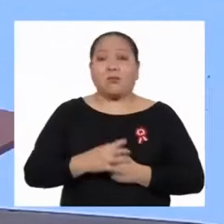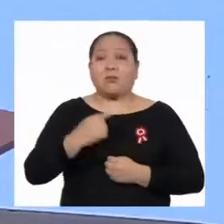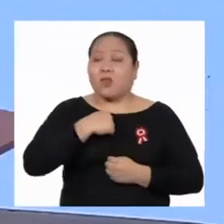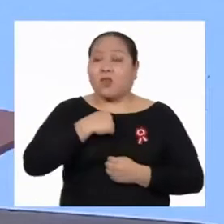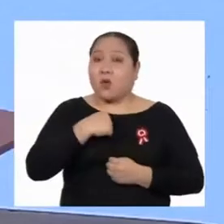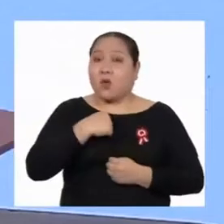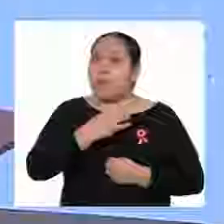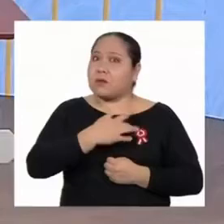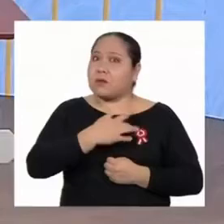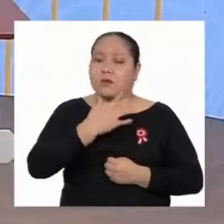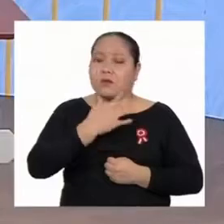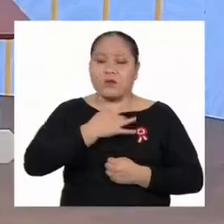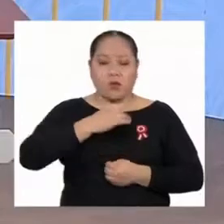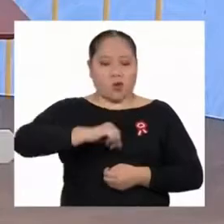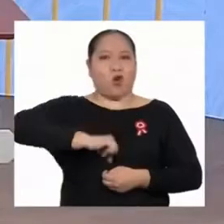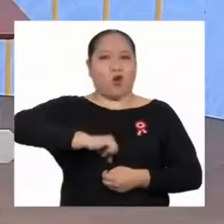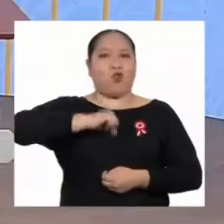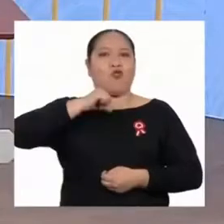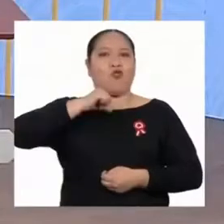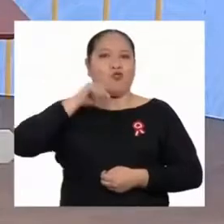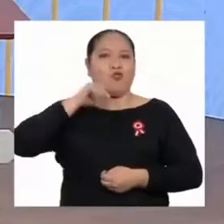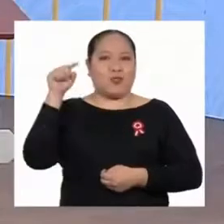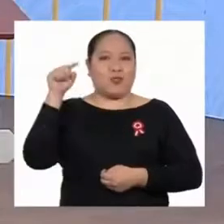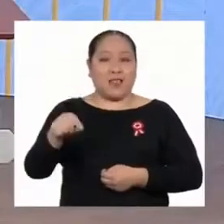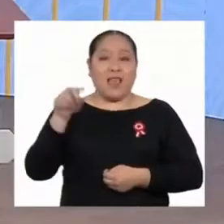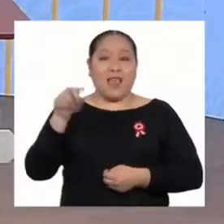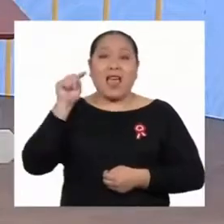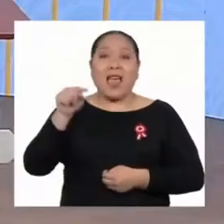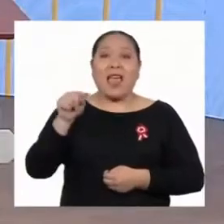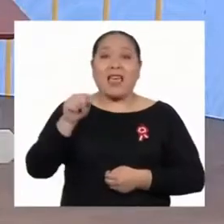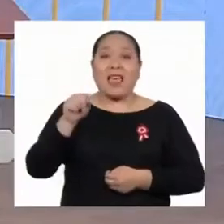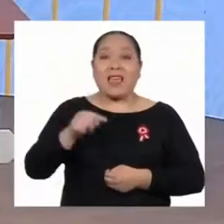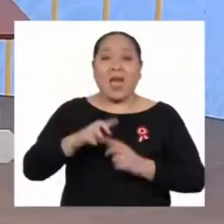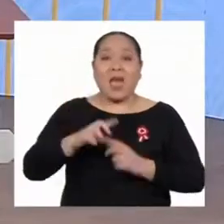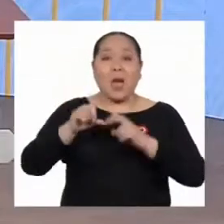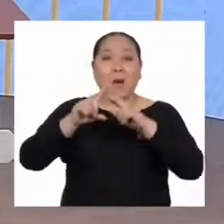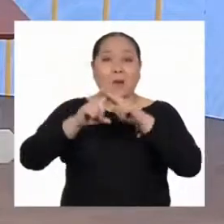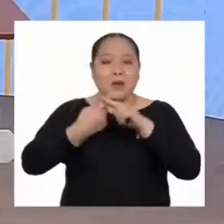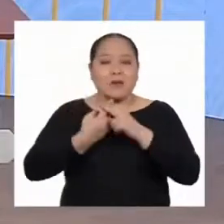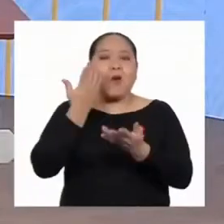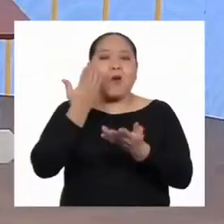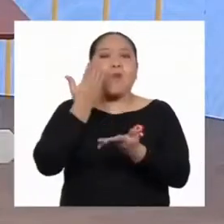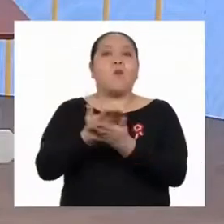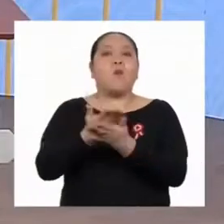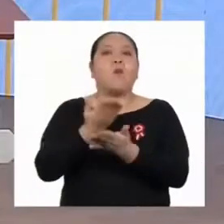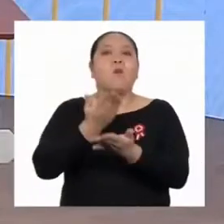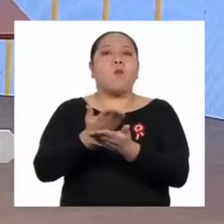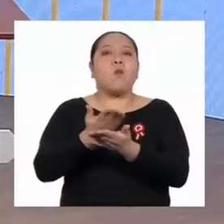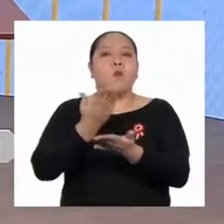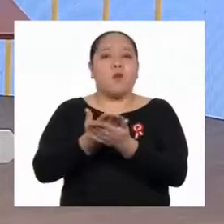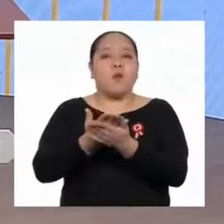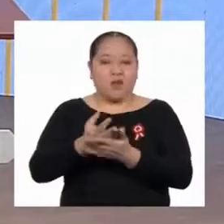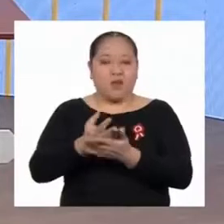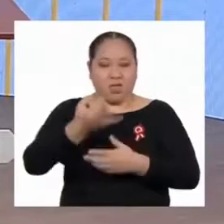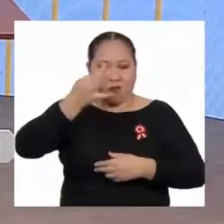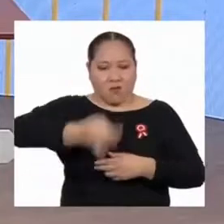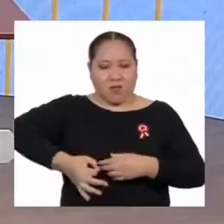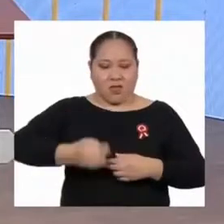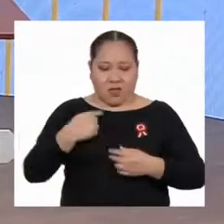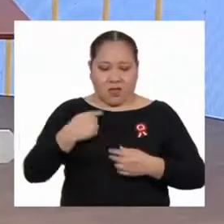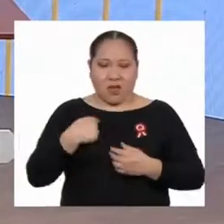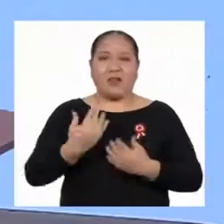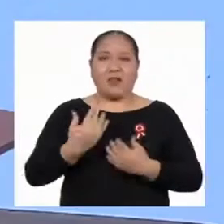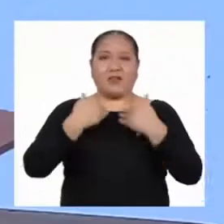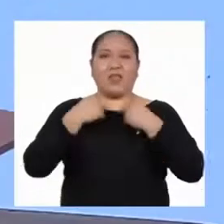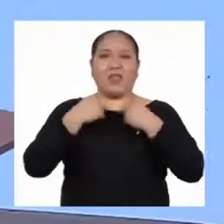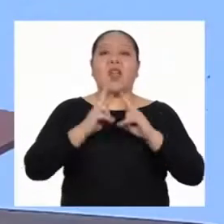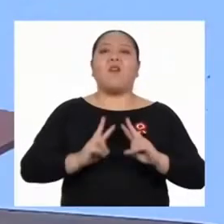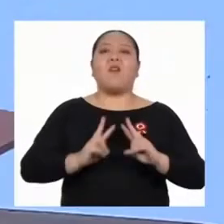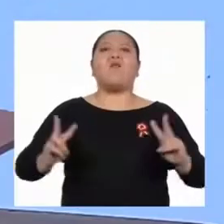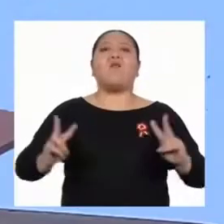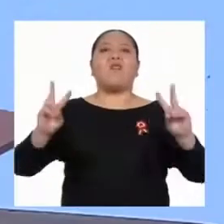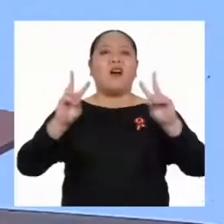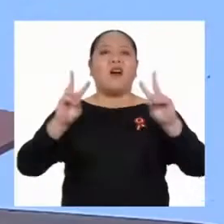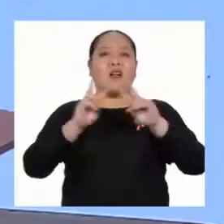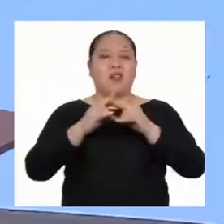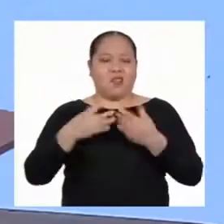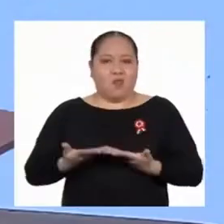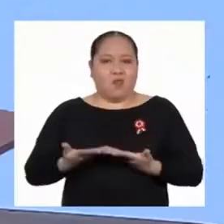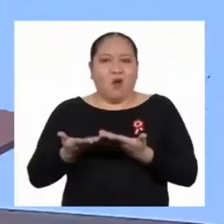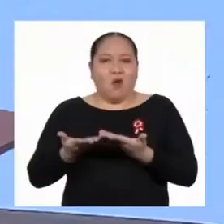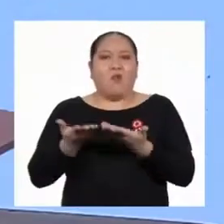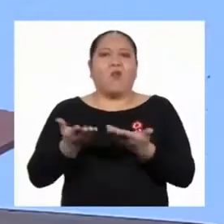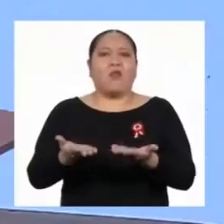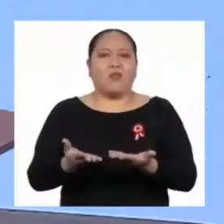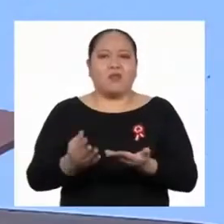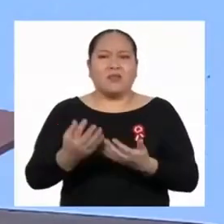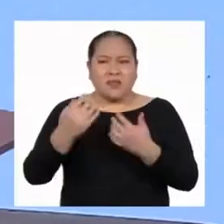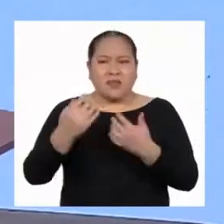muy orgulloso de ella, cuando ella empezaba a demostrar que era valiosa tal como era. Tenemos que ayudar